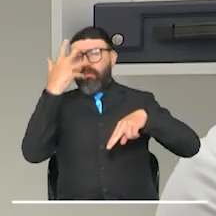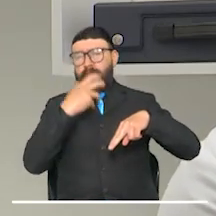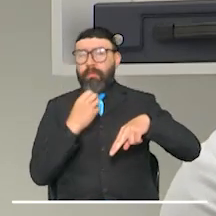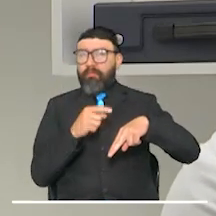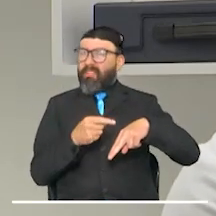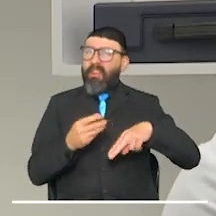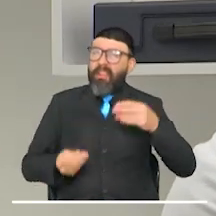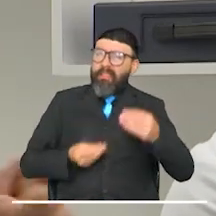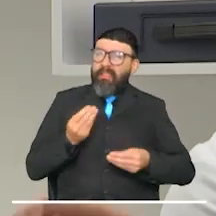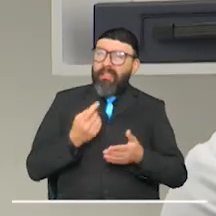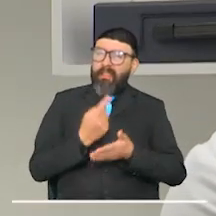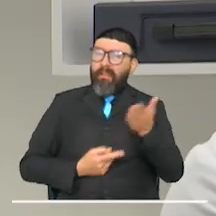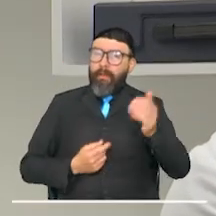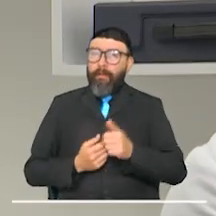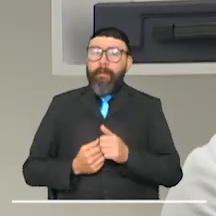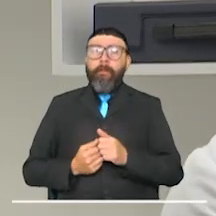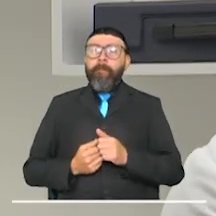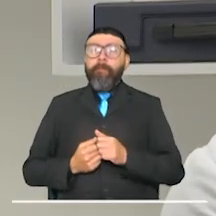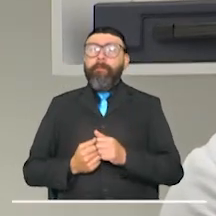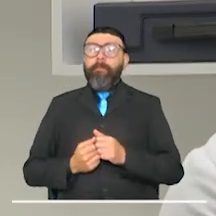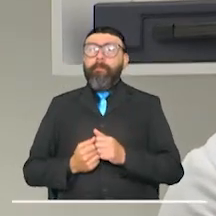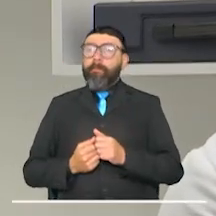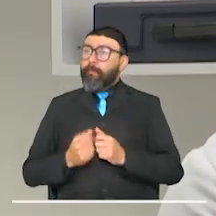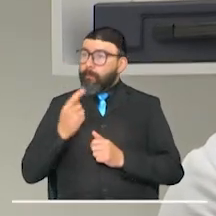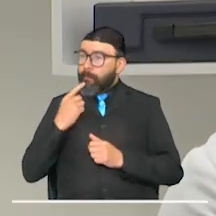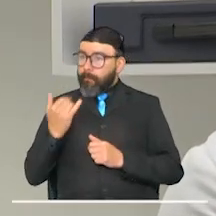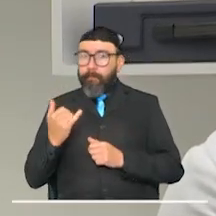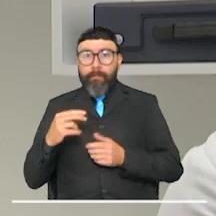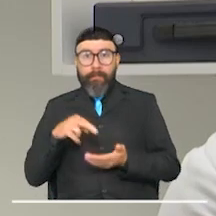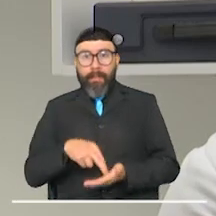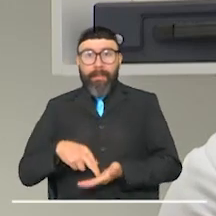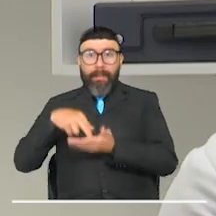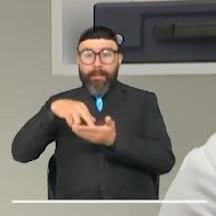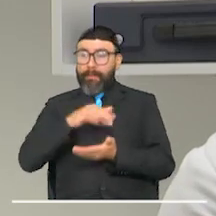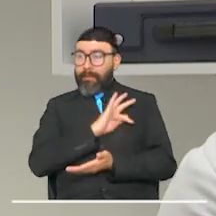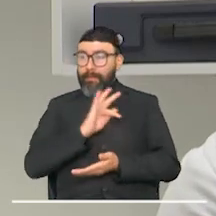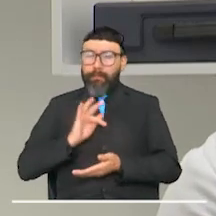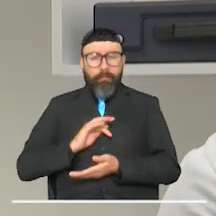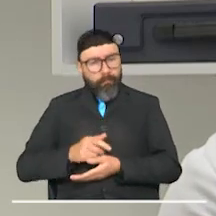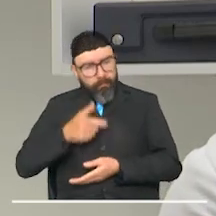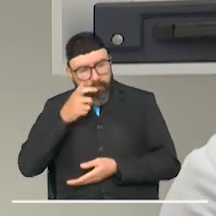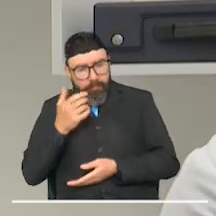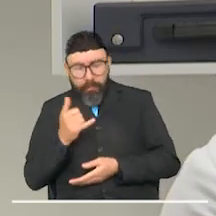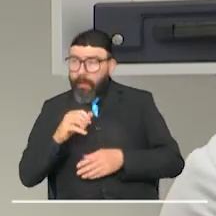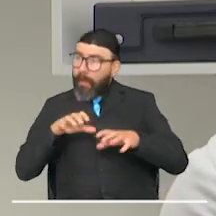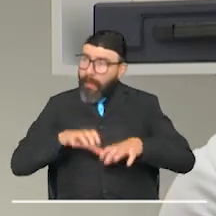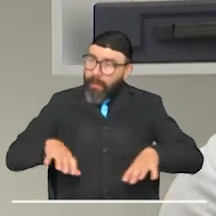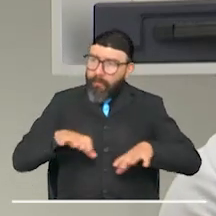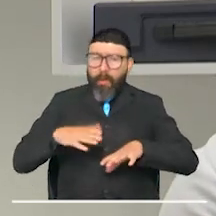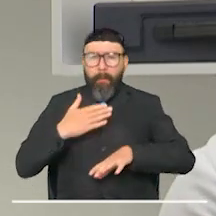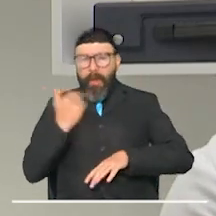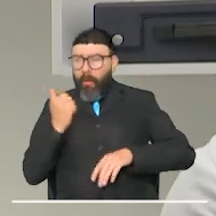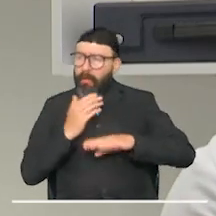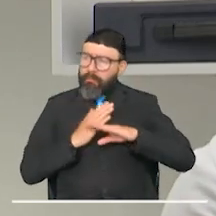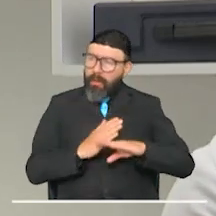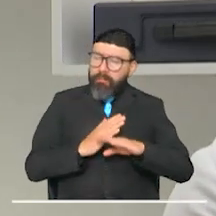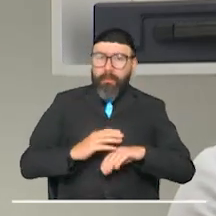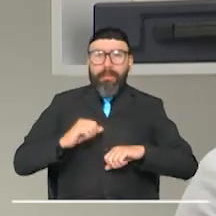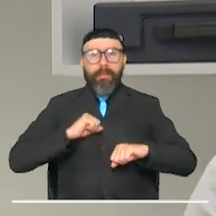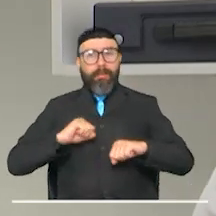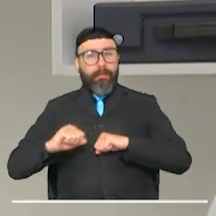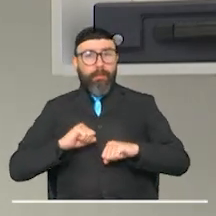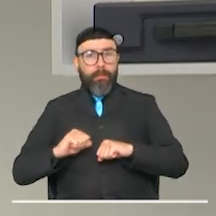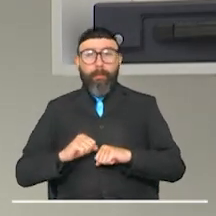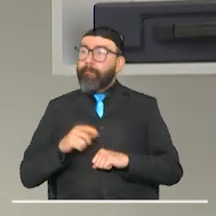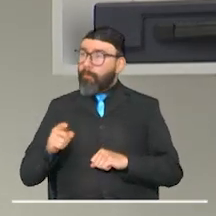pasan a vascular también los ve fisioterapia para hacer ciertas actividades para mejorar y prevenir porque